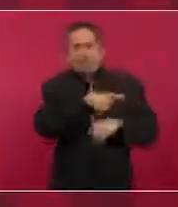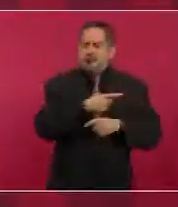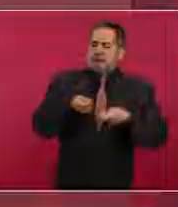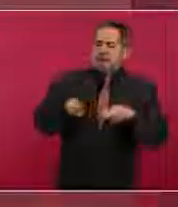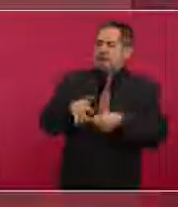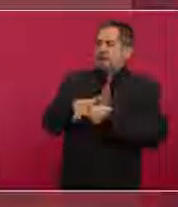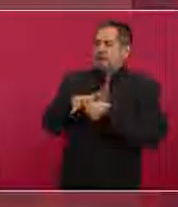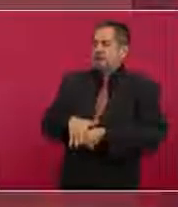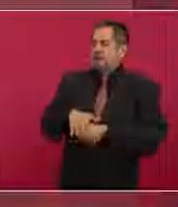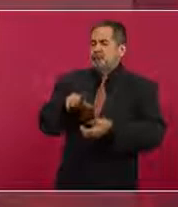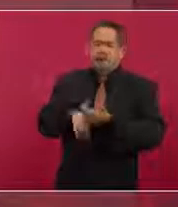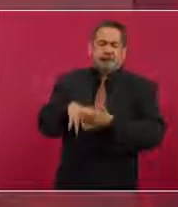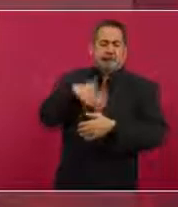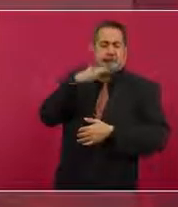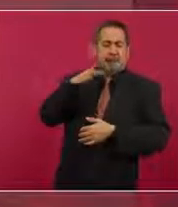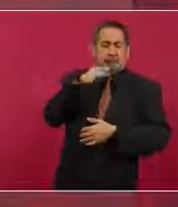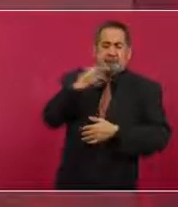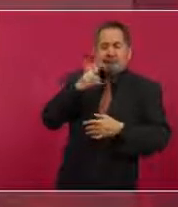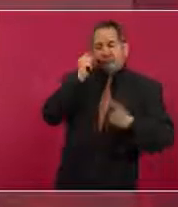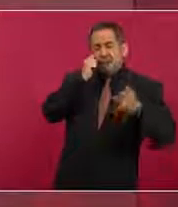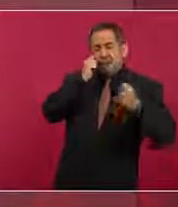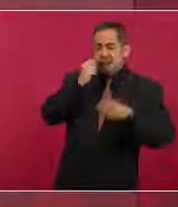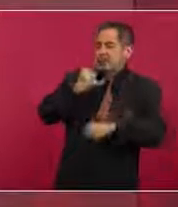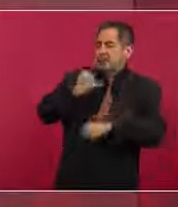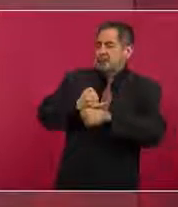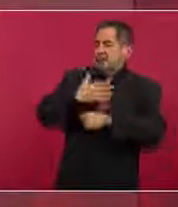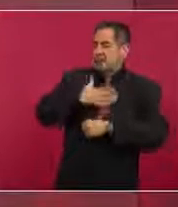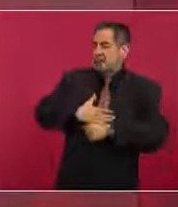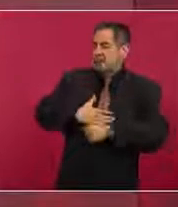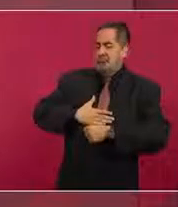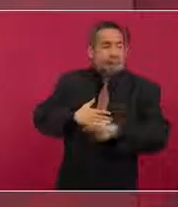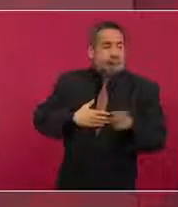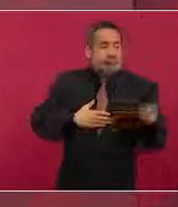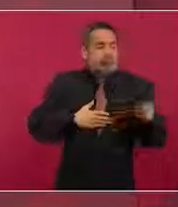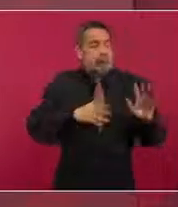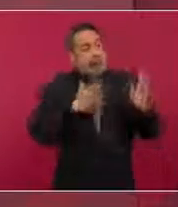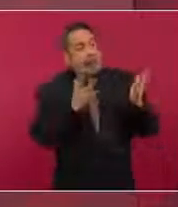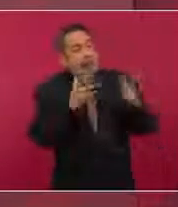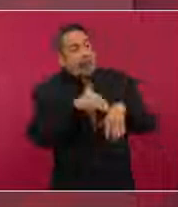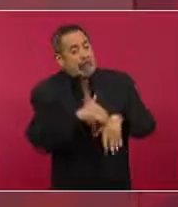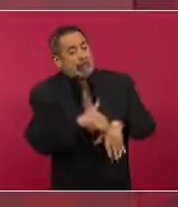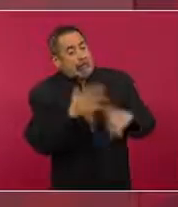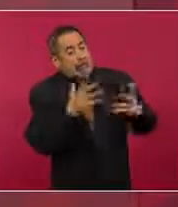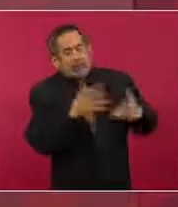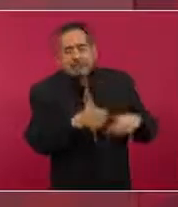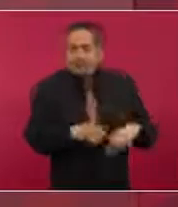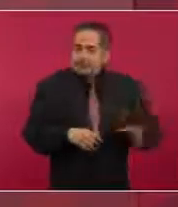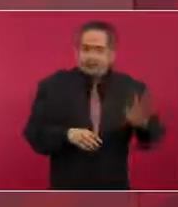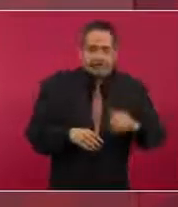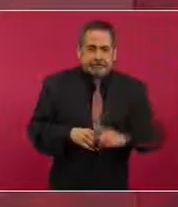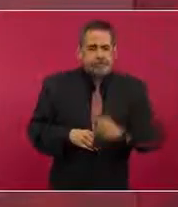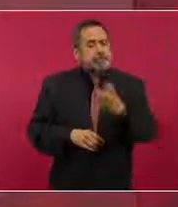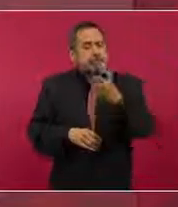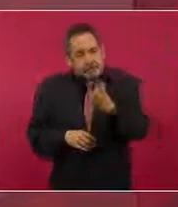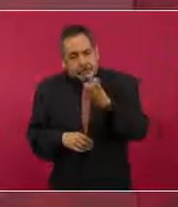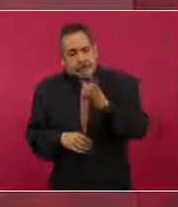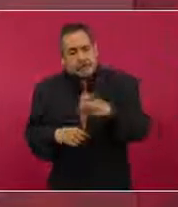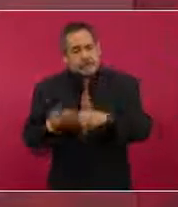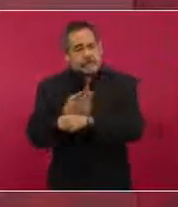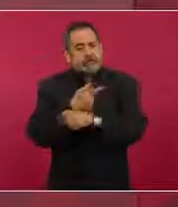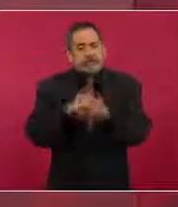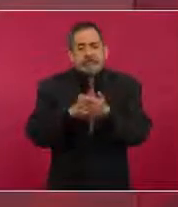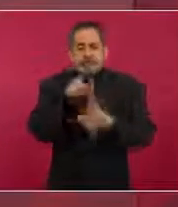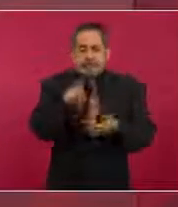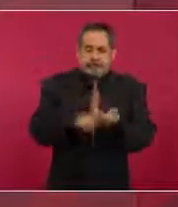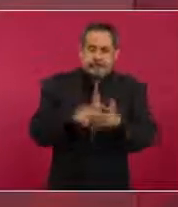opresor de corrupción, de injusticias y de privilegios. Entonces, eso es lo que está en el fondo, eso es lo que